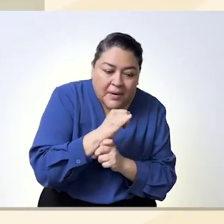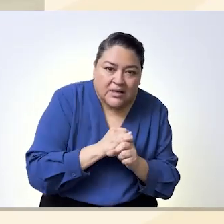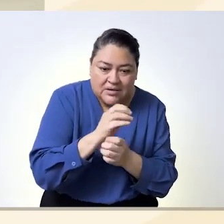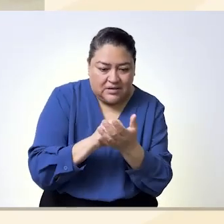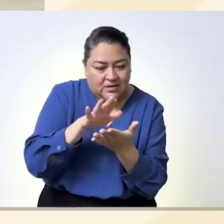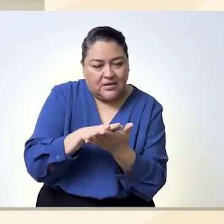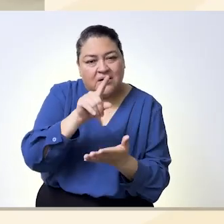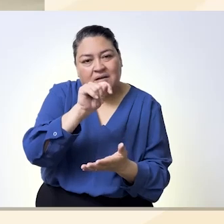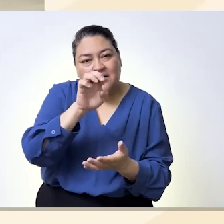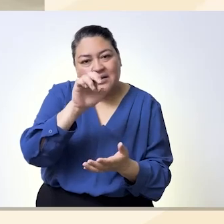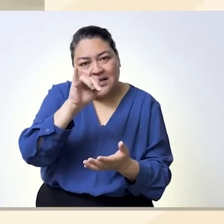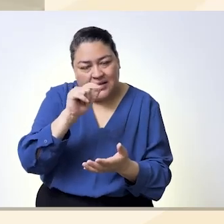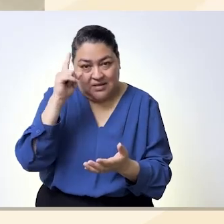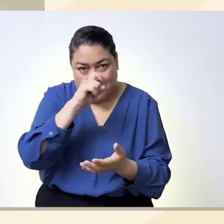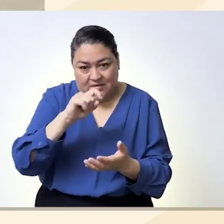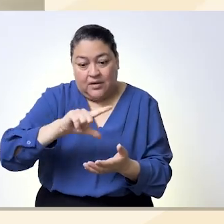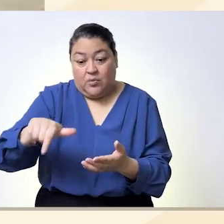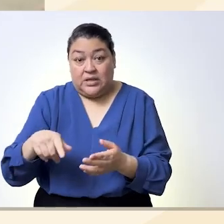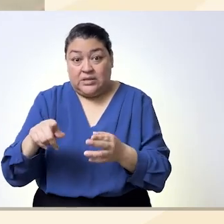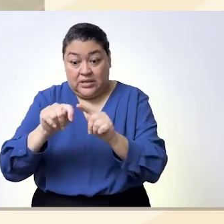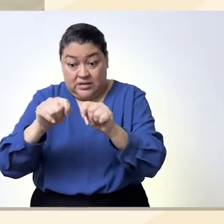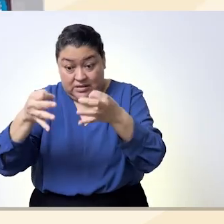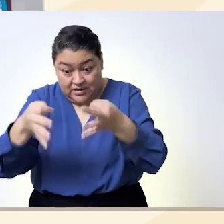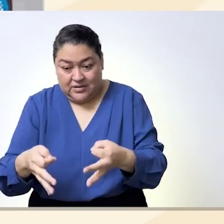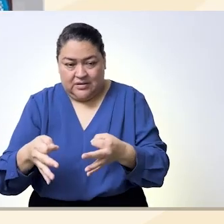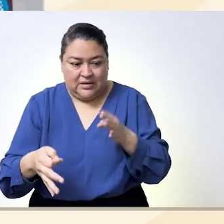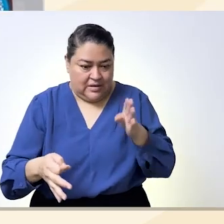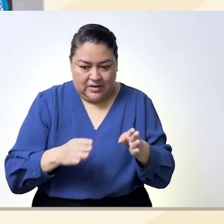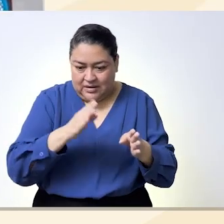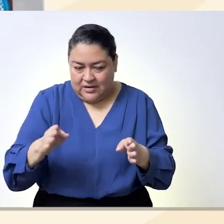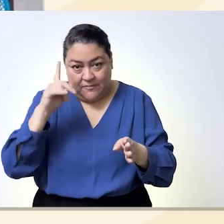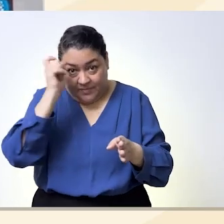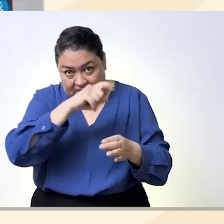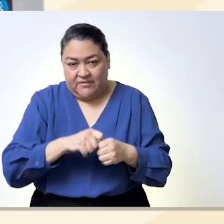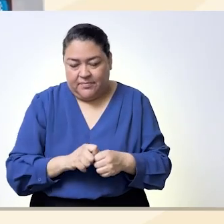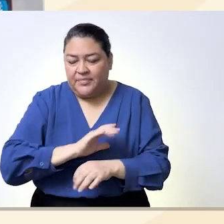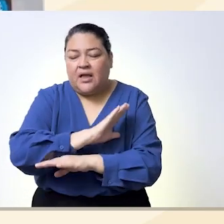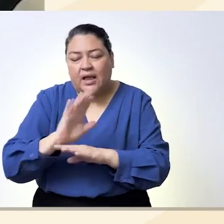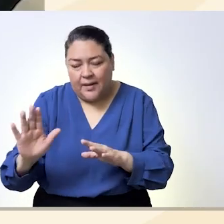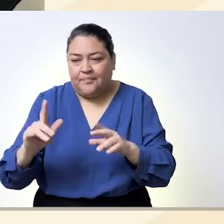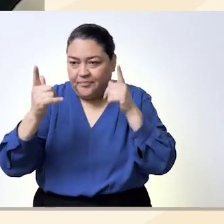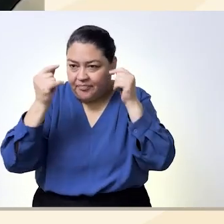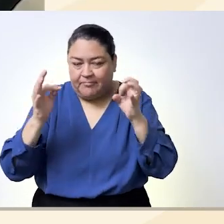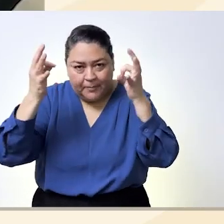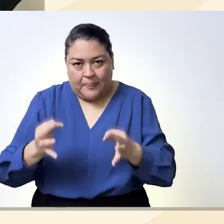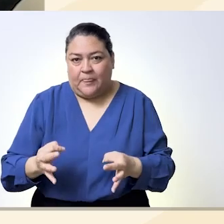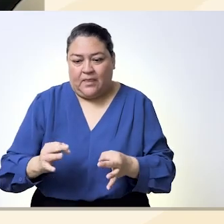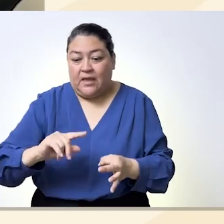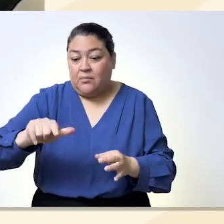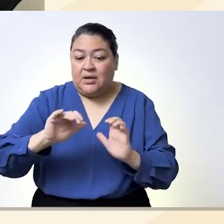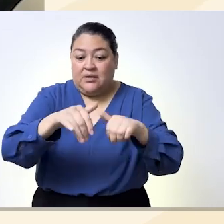logra titularte, es como otro gran reto, bueno, ya, lo lograste, ¿no? Y ahora vas al mundo laboral y desde